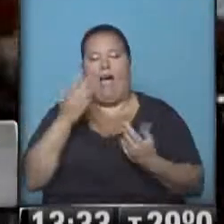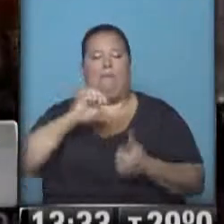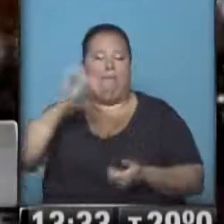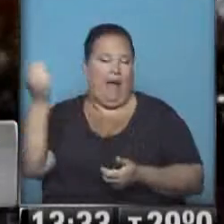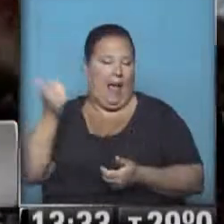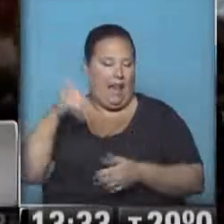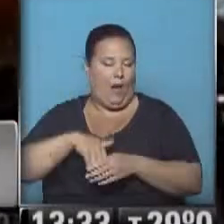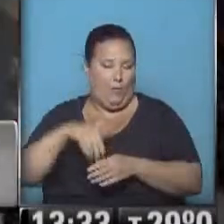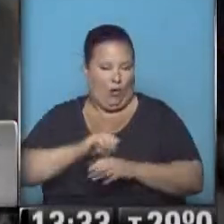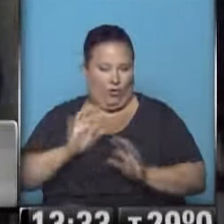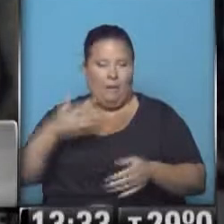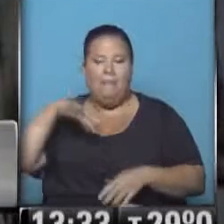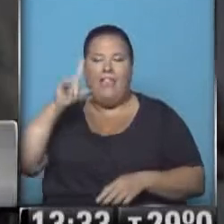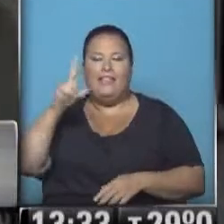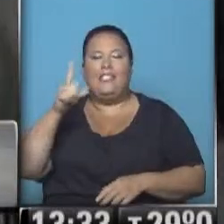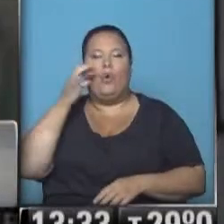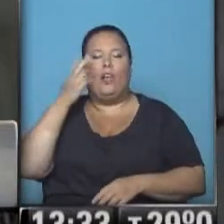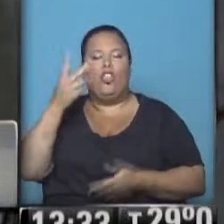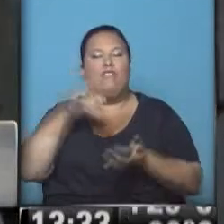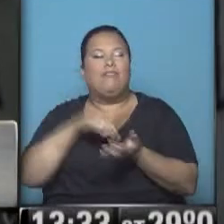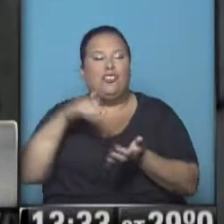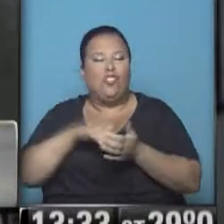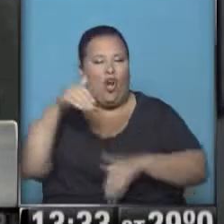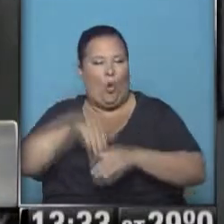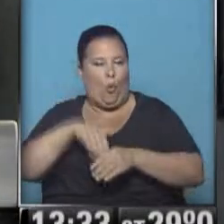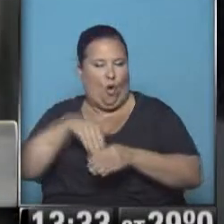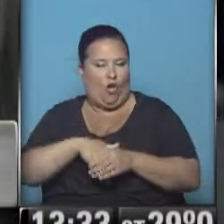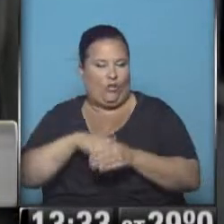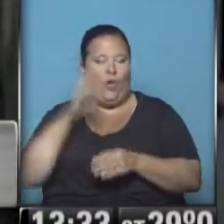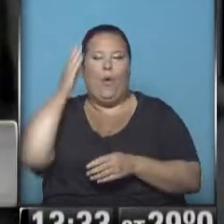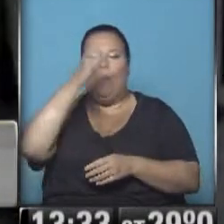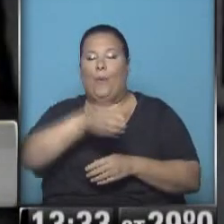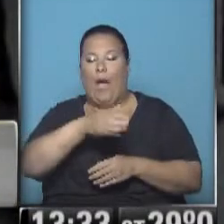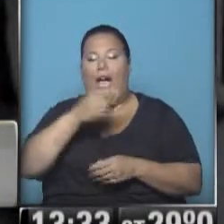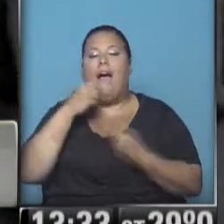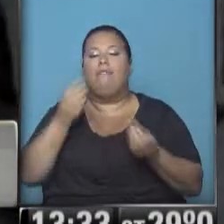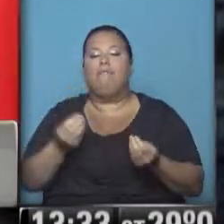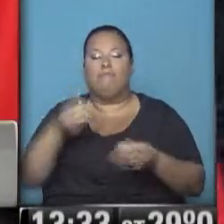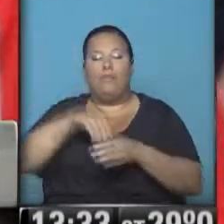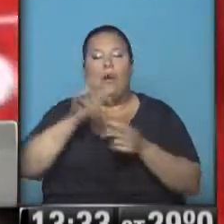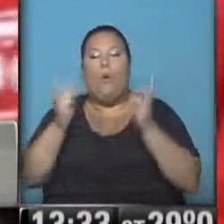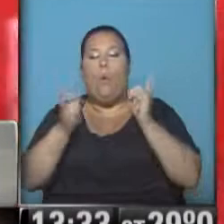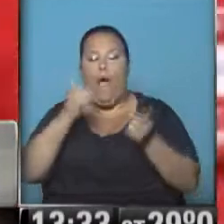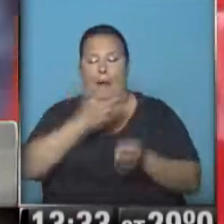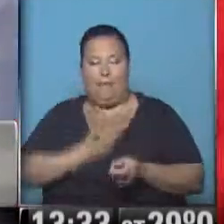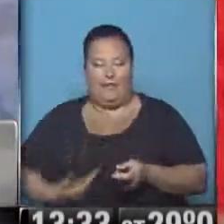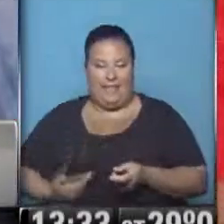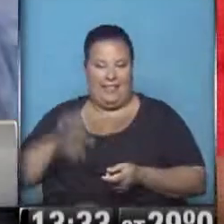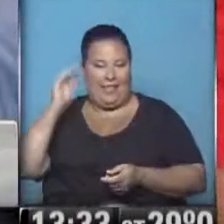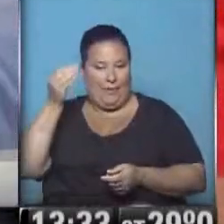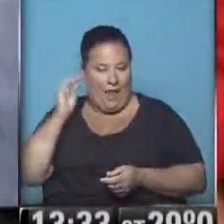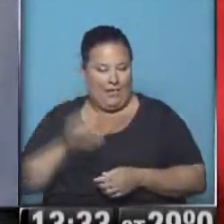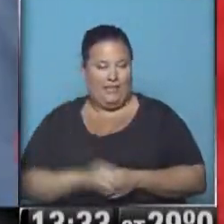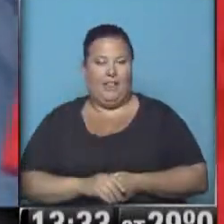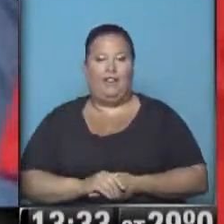la elección más de 142 millones de votantes van a ir a las urnas a definir al próximo presidente de brasil